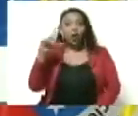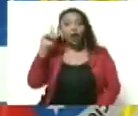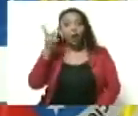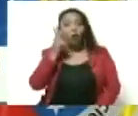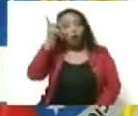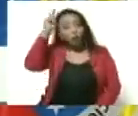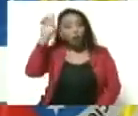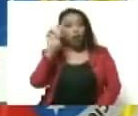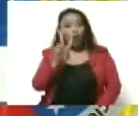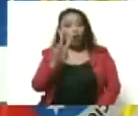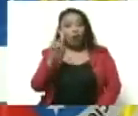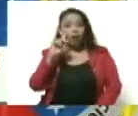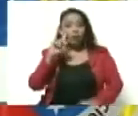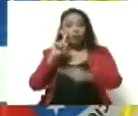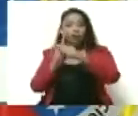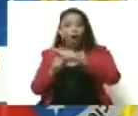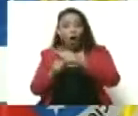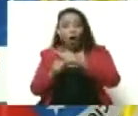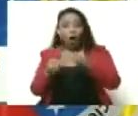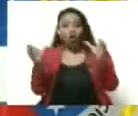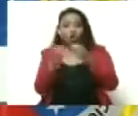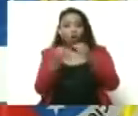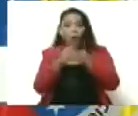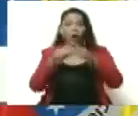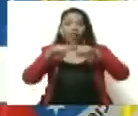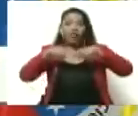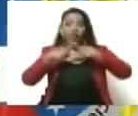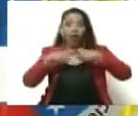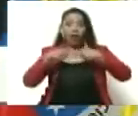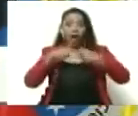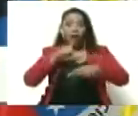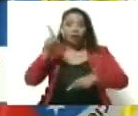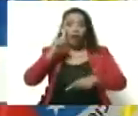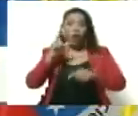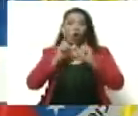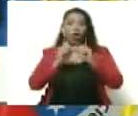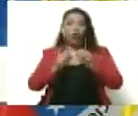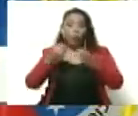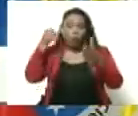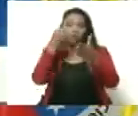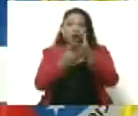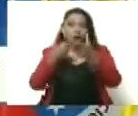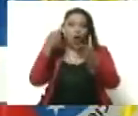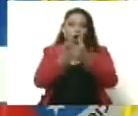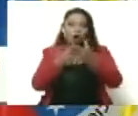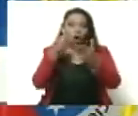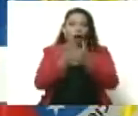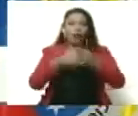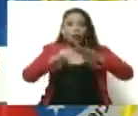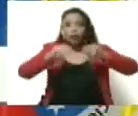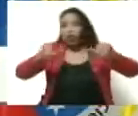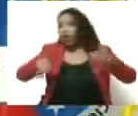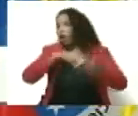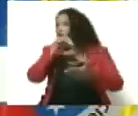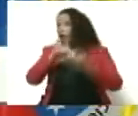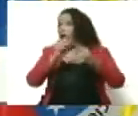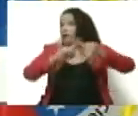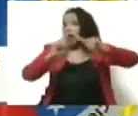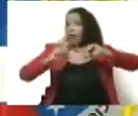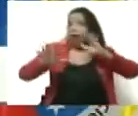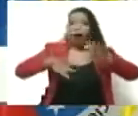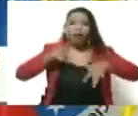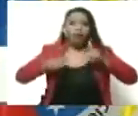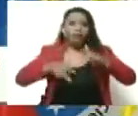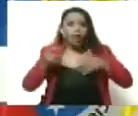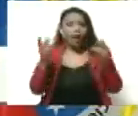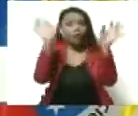se desmantelaron las bandas en Tejería. Y seguimos combatiendo en todo el territorio nacional con diferentes actividades,